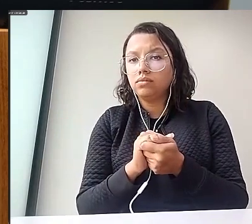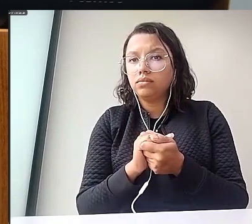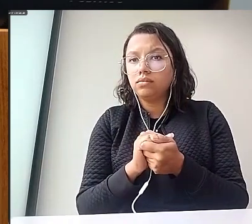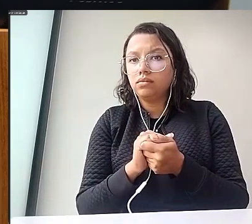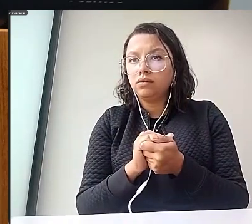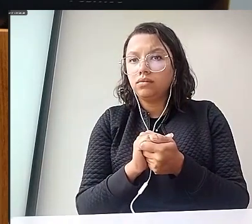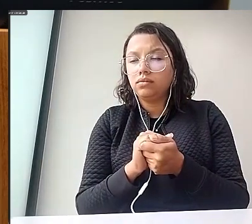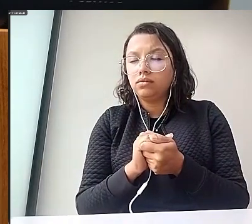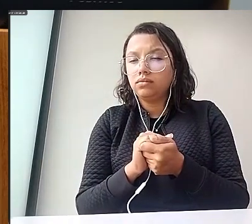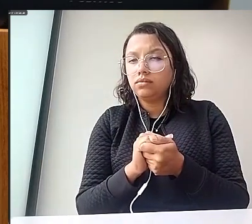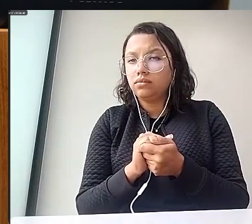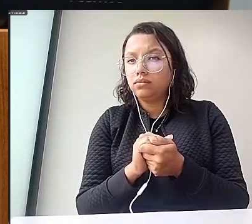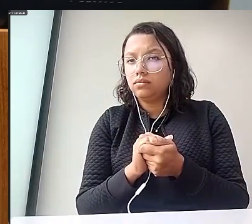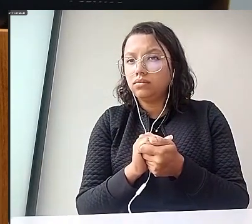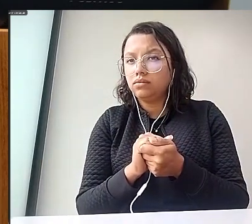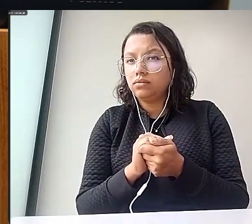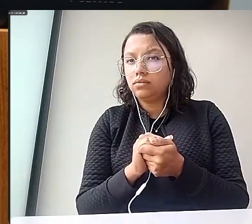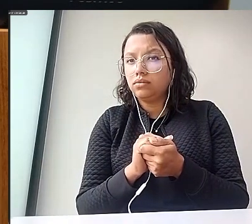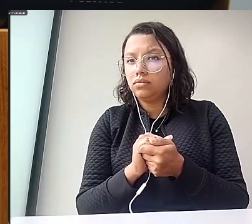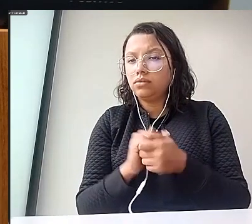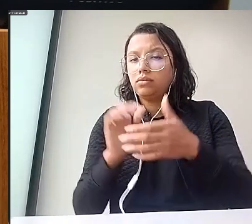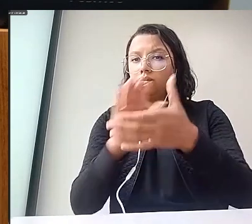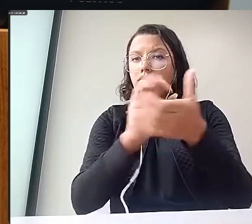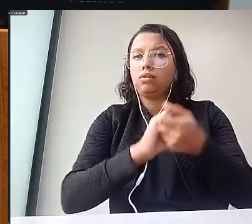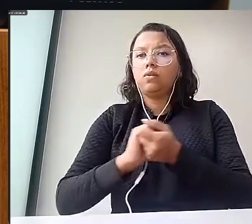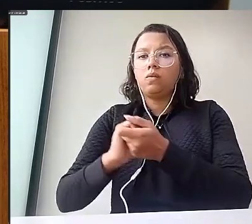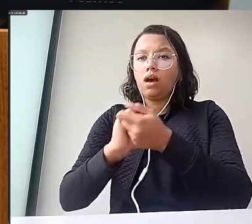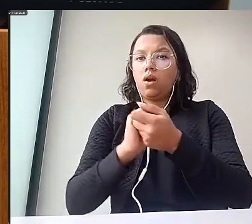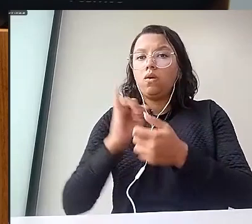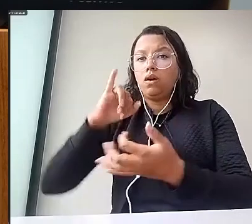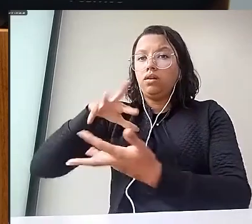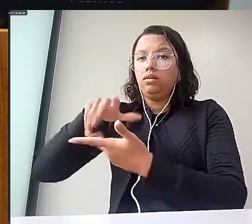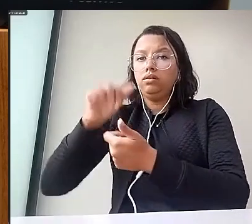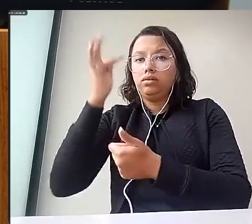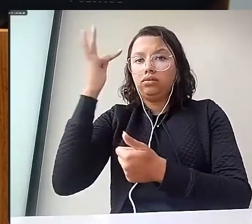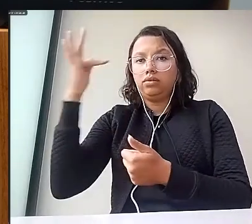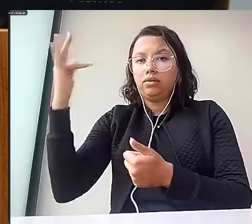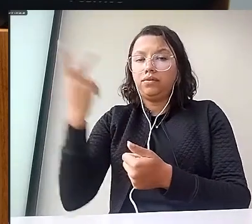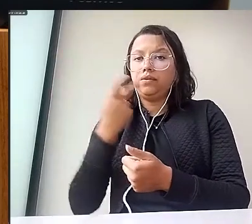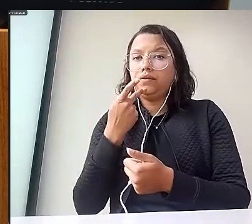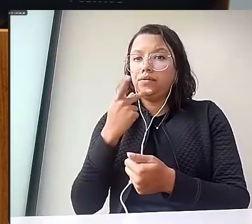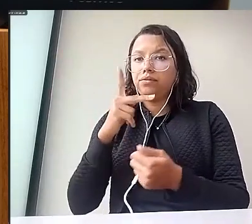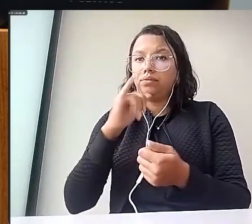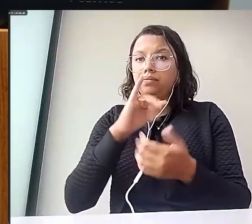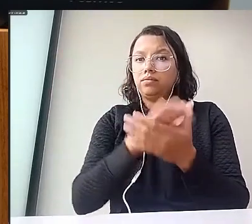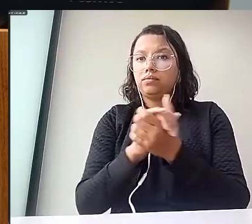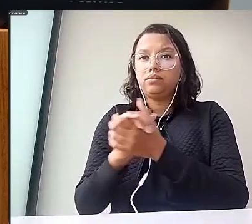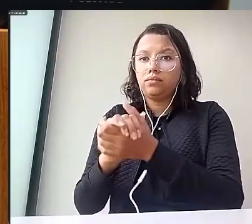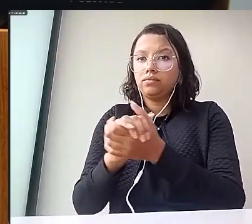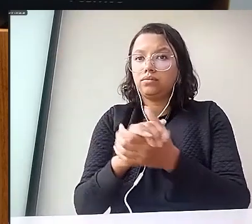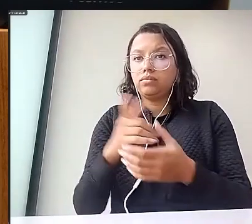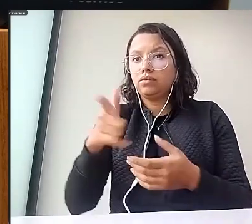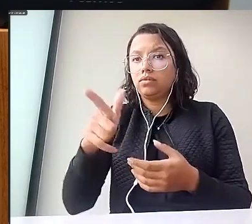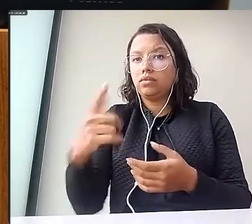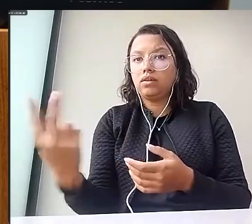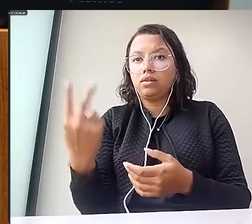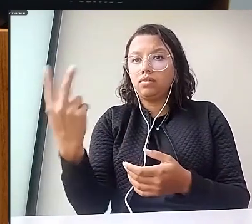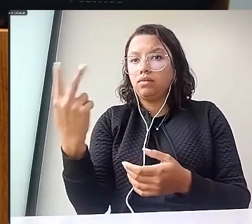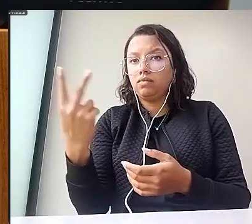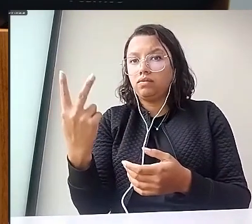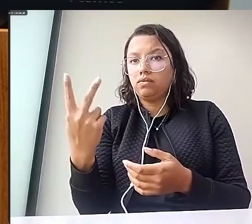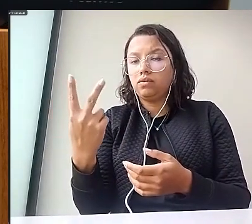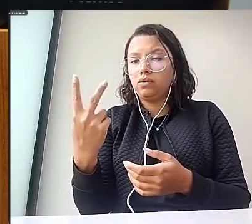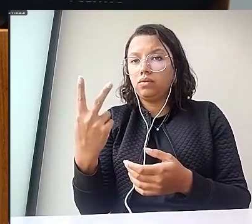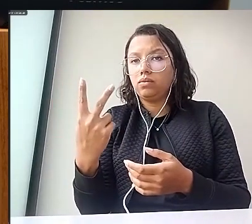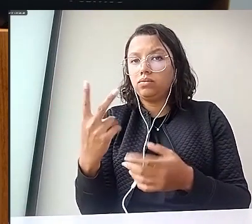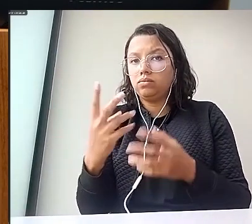tema de los tratados internacionales, en Francia los tratados internacionales no tienen valor constitucional